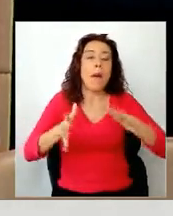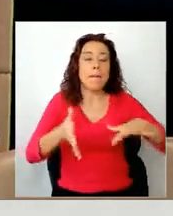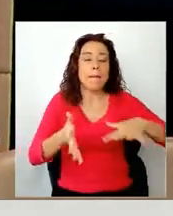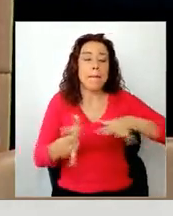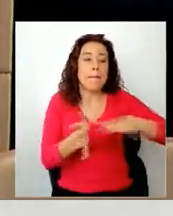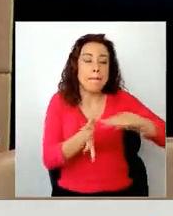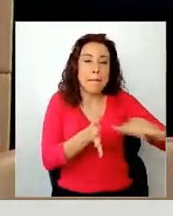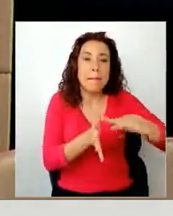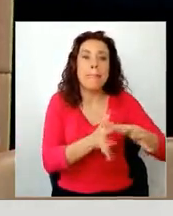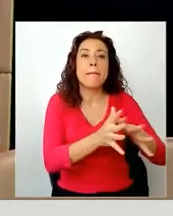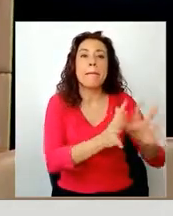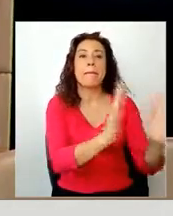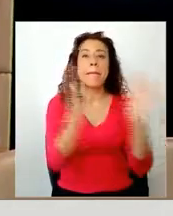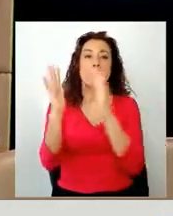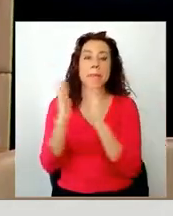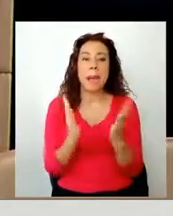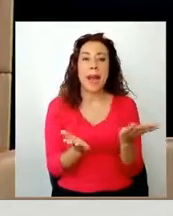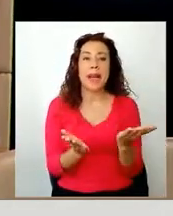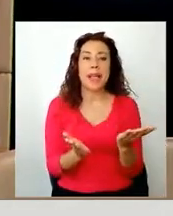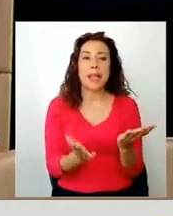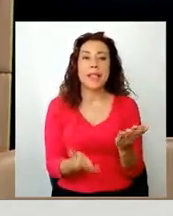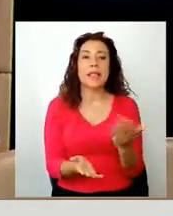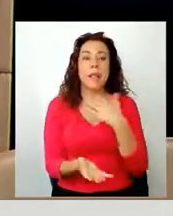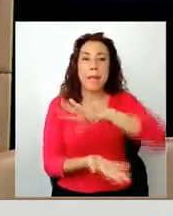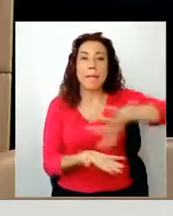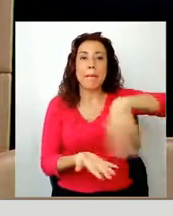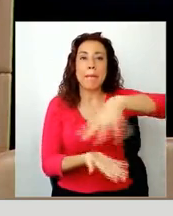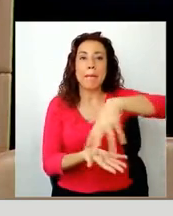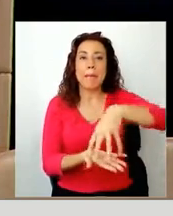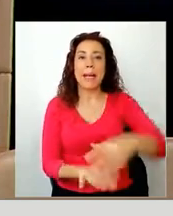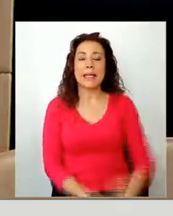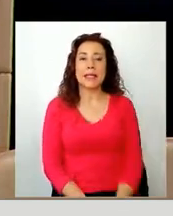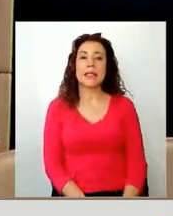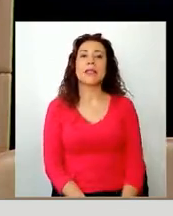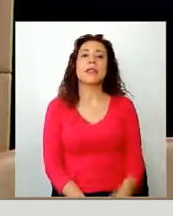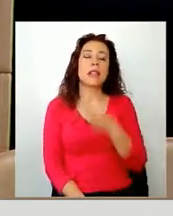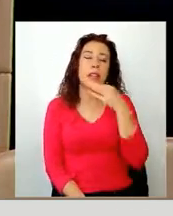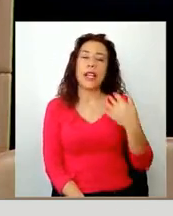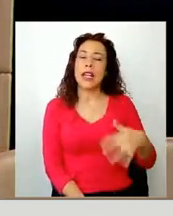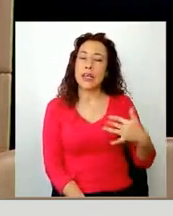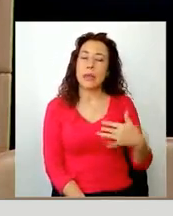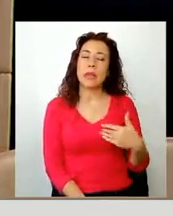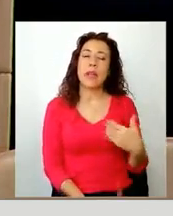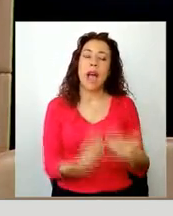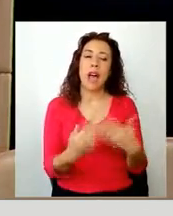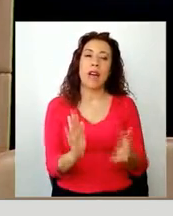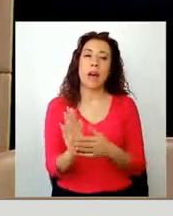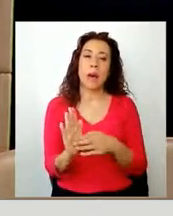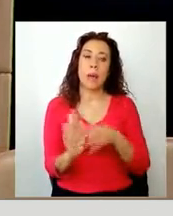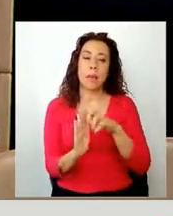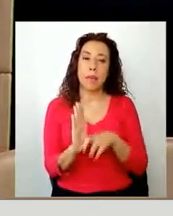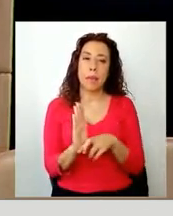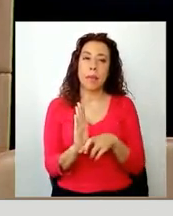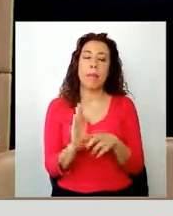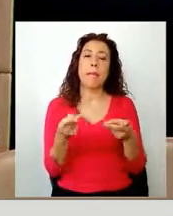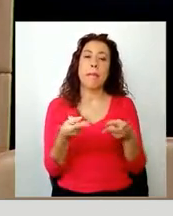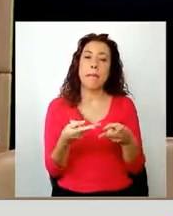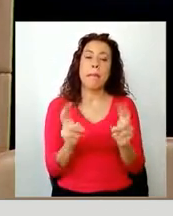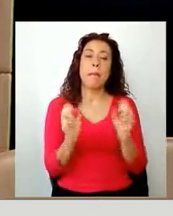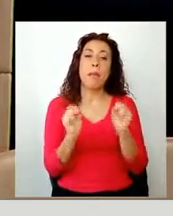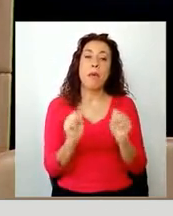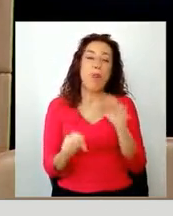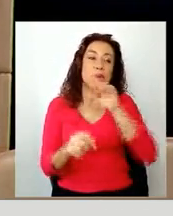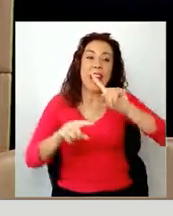nuestro país como venimos insistiendo hace un tiempo por eso valoro enormemente El Avance de este proyecto pues permite la reutilización de aguas